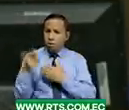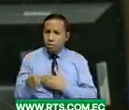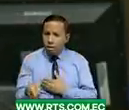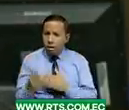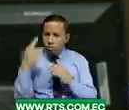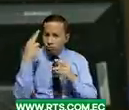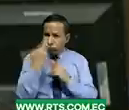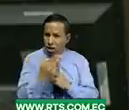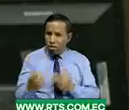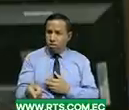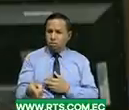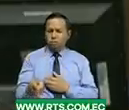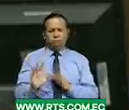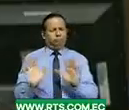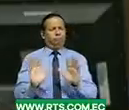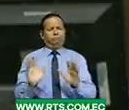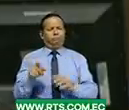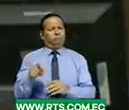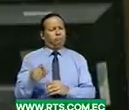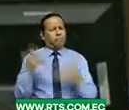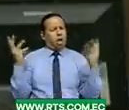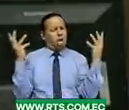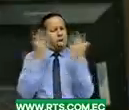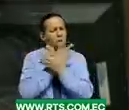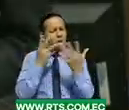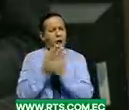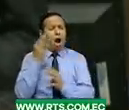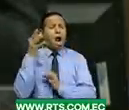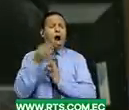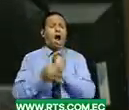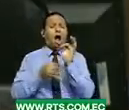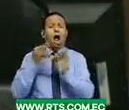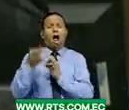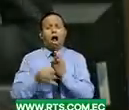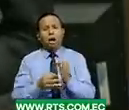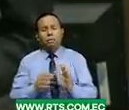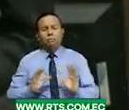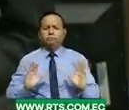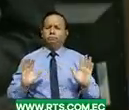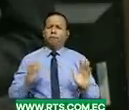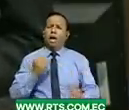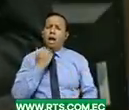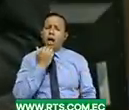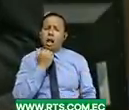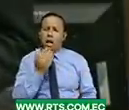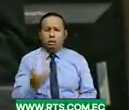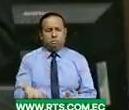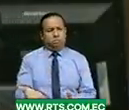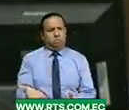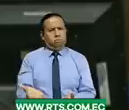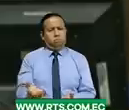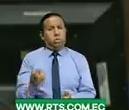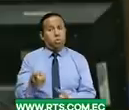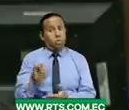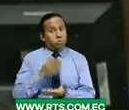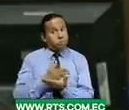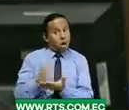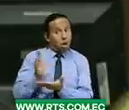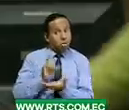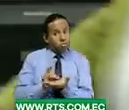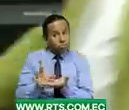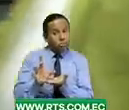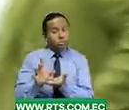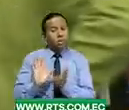Que no se trate aquí de confundir con falacias. Si usted, señor presidente, es censurado y destituido,